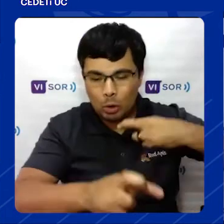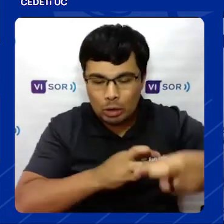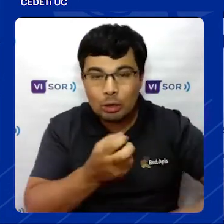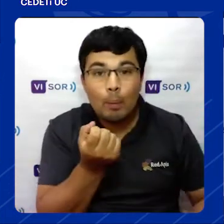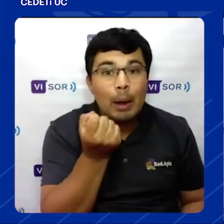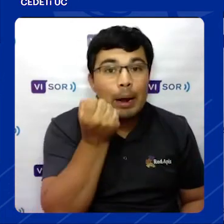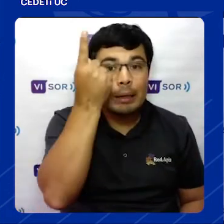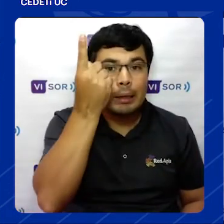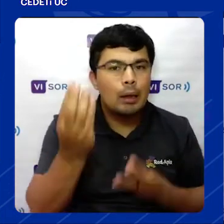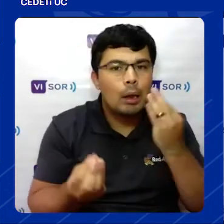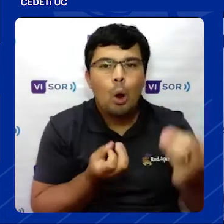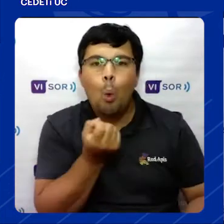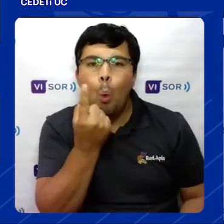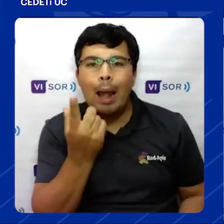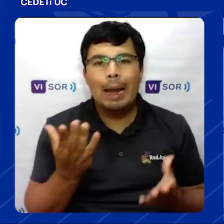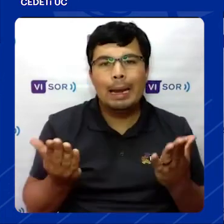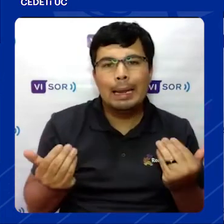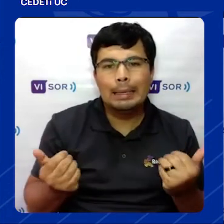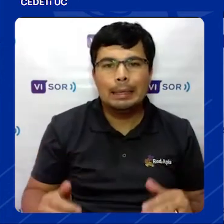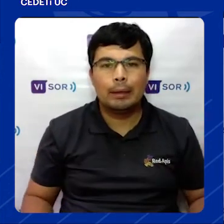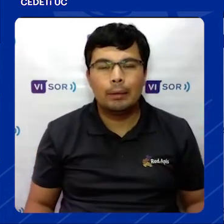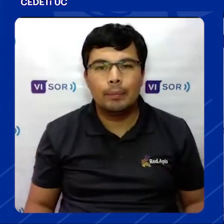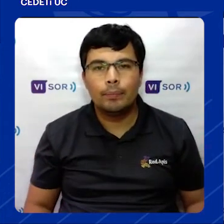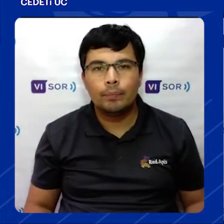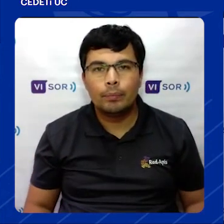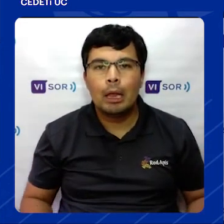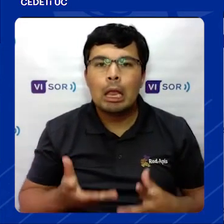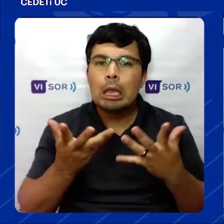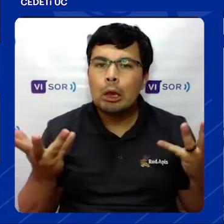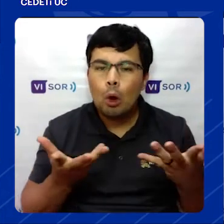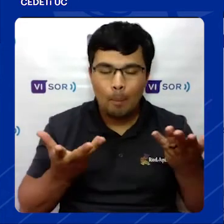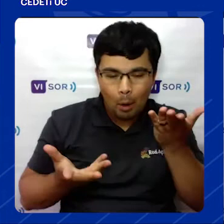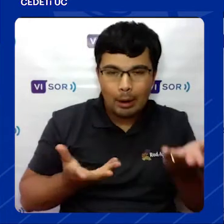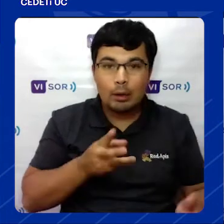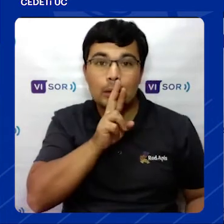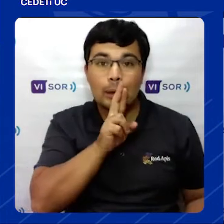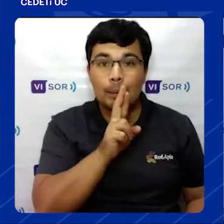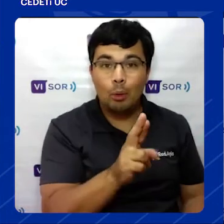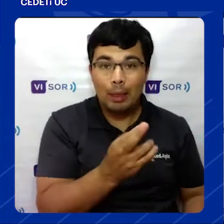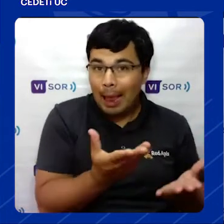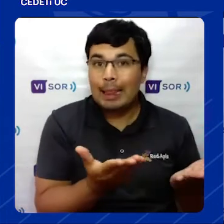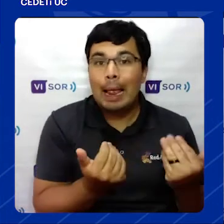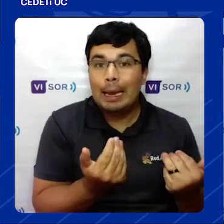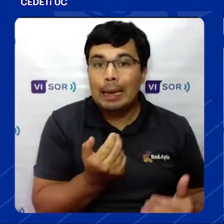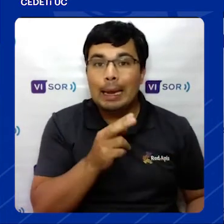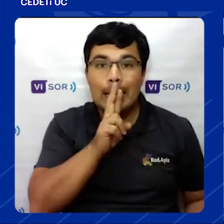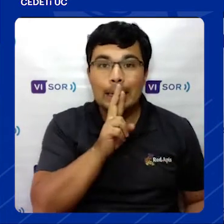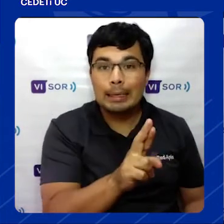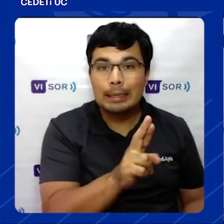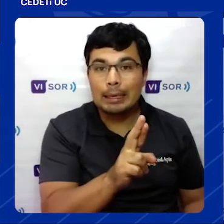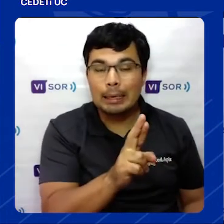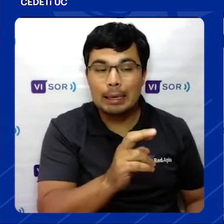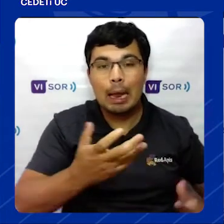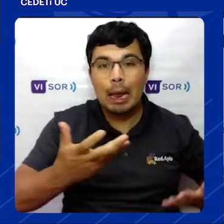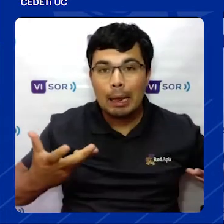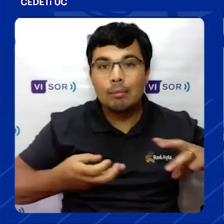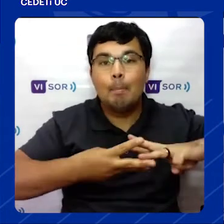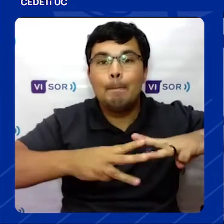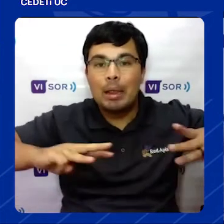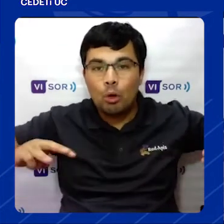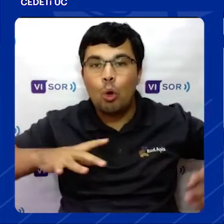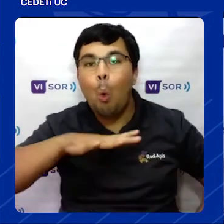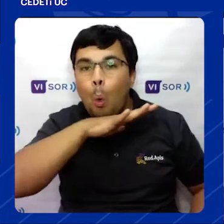comprender en el fondo cuál es la necesidad, ¿cierto? ¿Cuál es la necesidad y cómo se responde a esta necesidad a través de esta